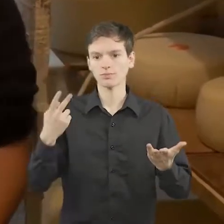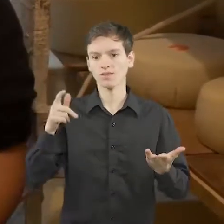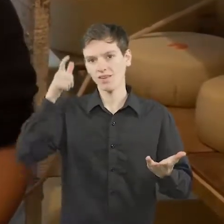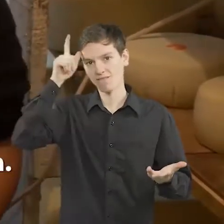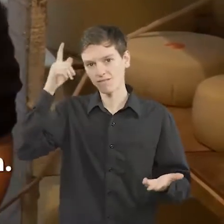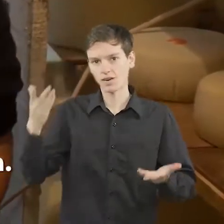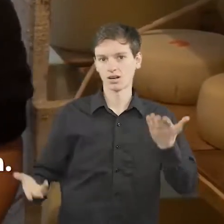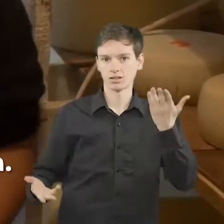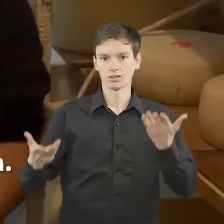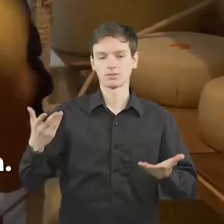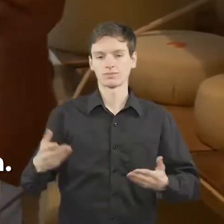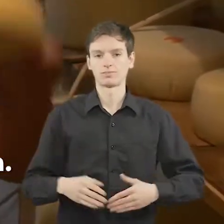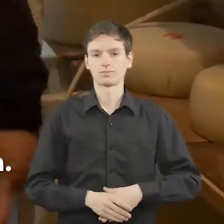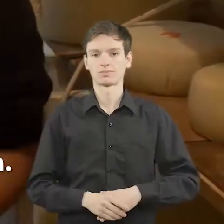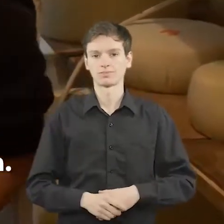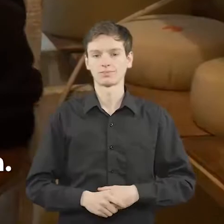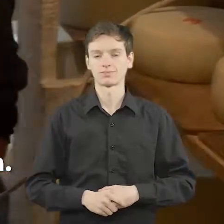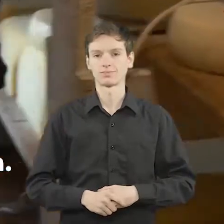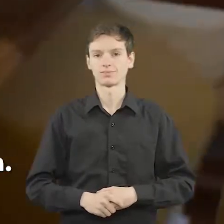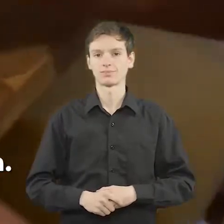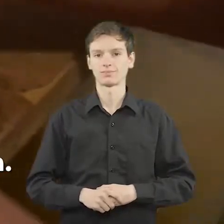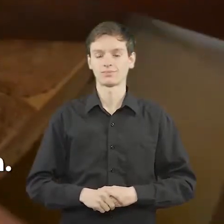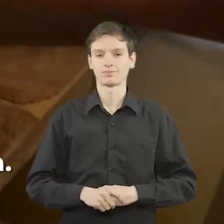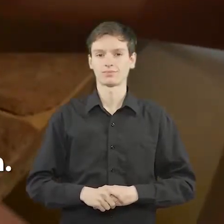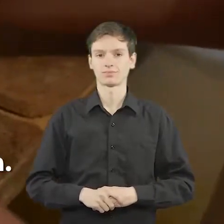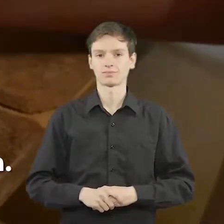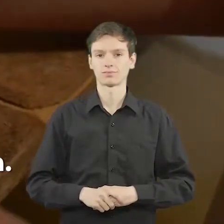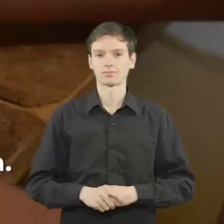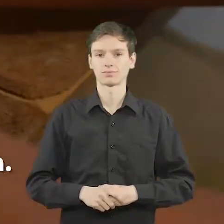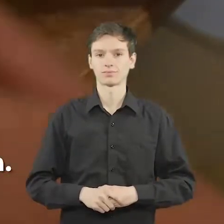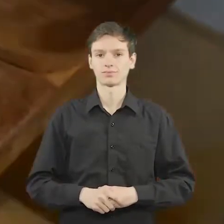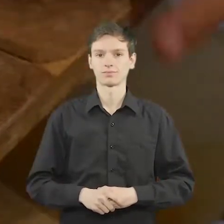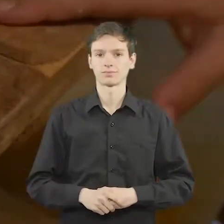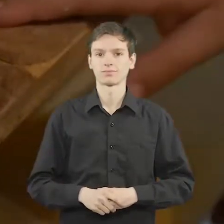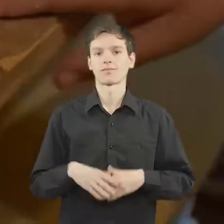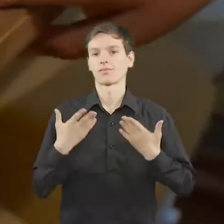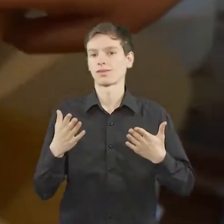tres, ya, se demoraron mucho. Este es el de cabra y este es el de vaca. Ahora lo vamos a dejar aquí.